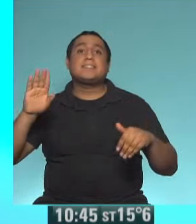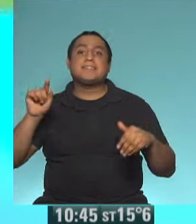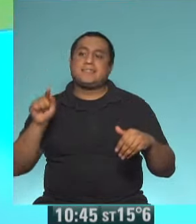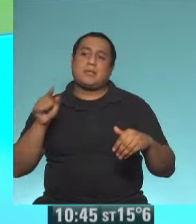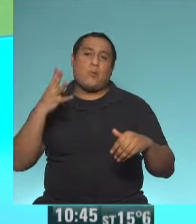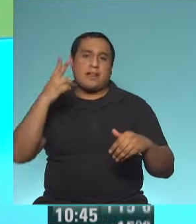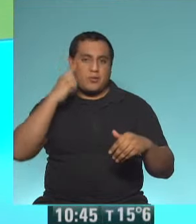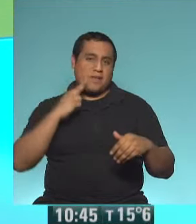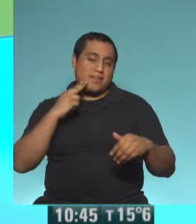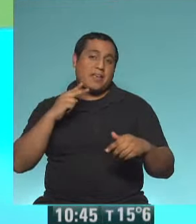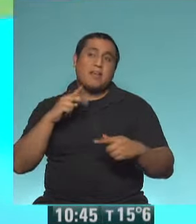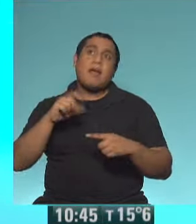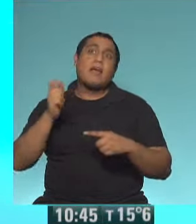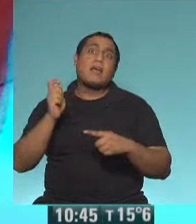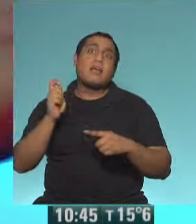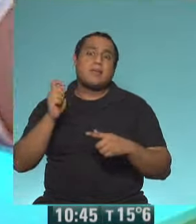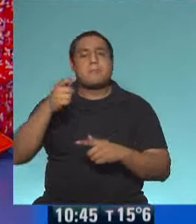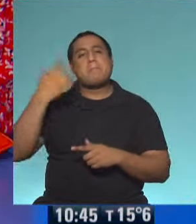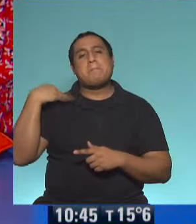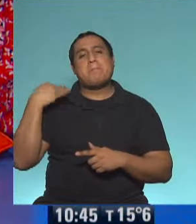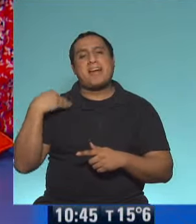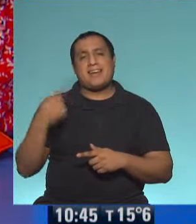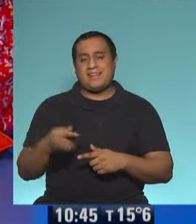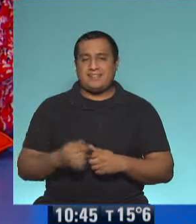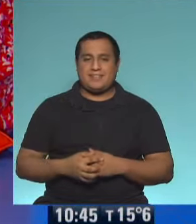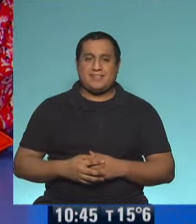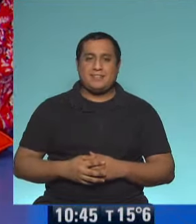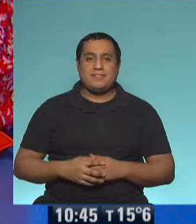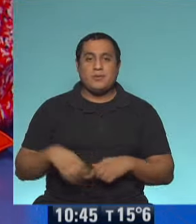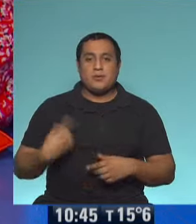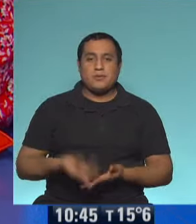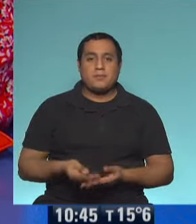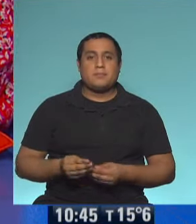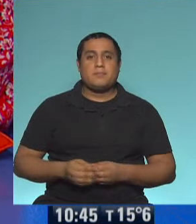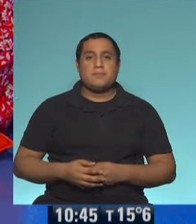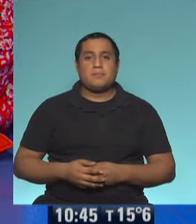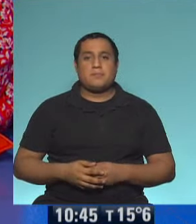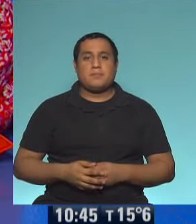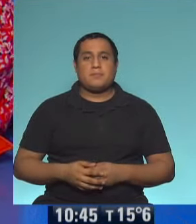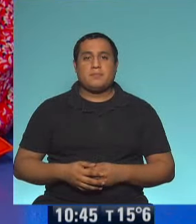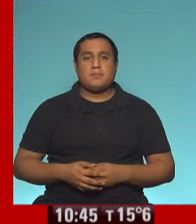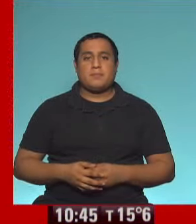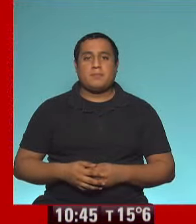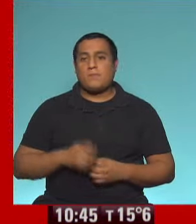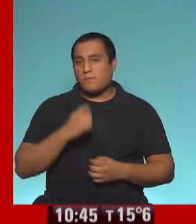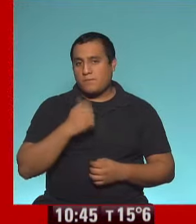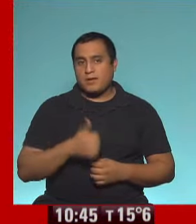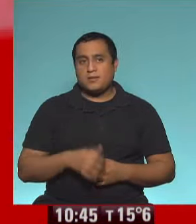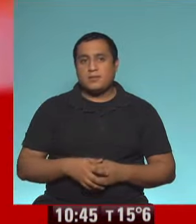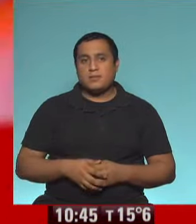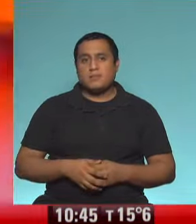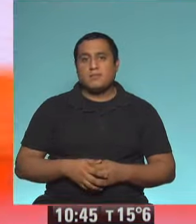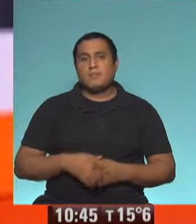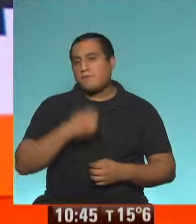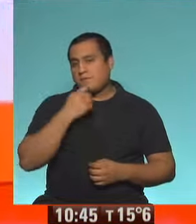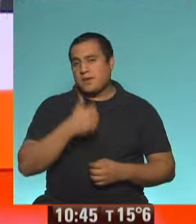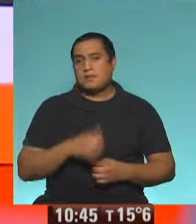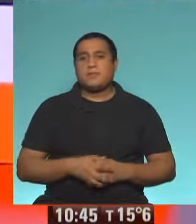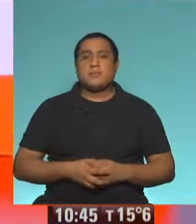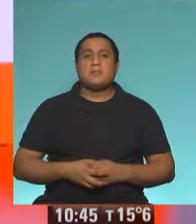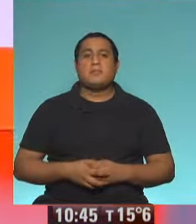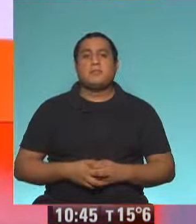49. ¿El 49? ¿De quién era? ¡Mío! ¡De Maga! ¿Listo? ¡Ya! ¡Listo ya! Este es fácil. Fácil. Ah. Ahí,